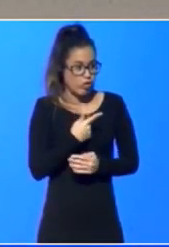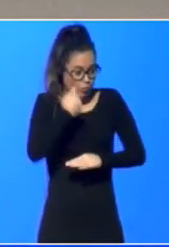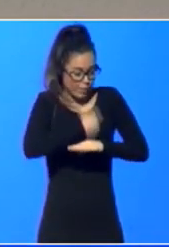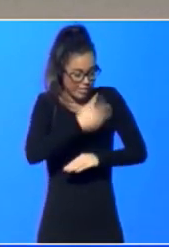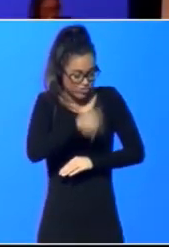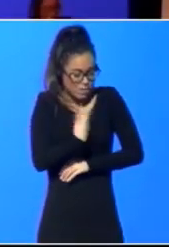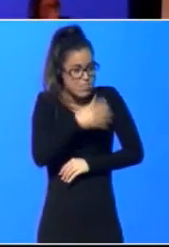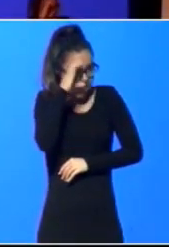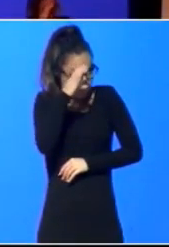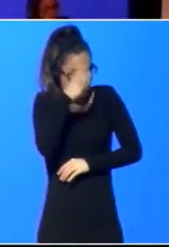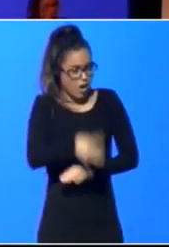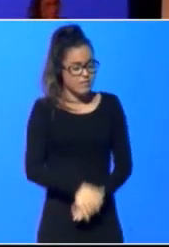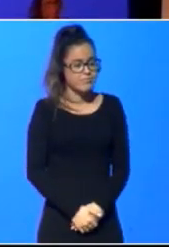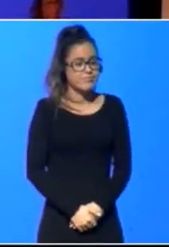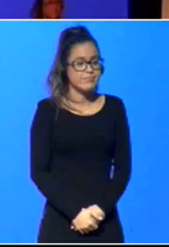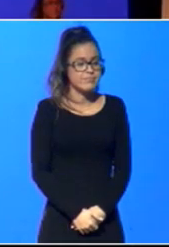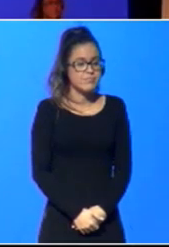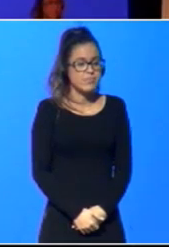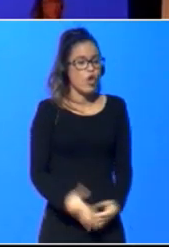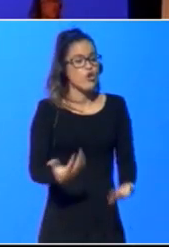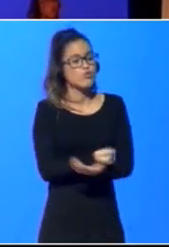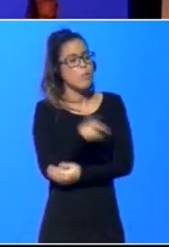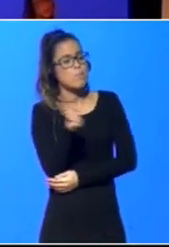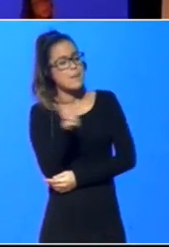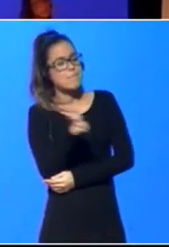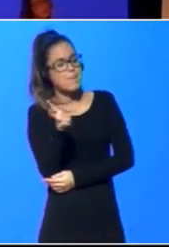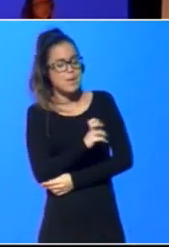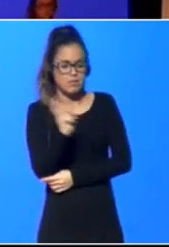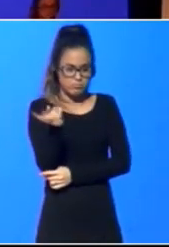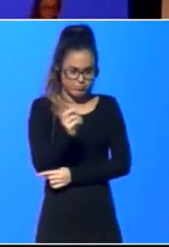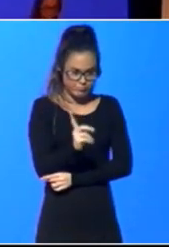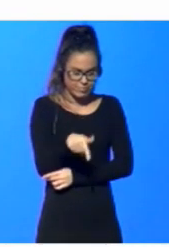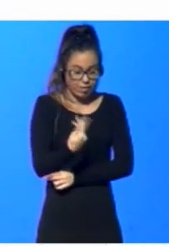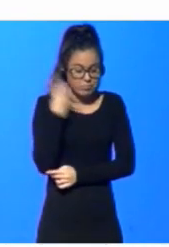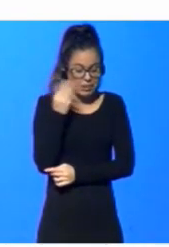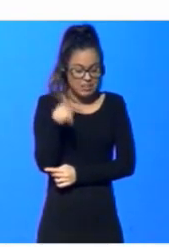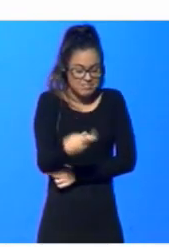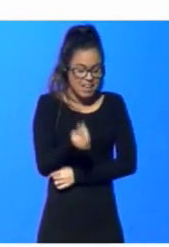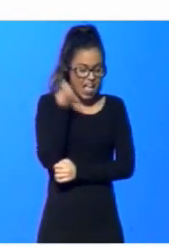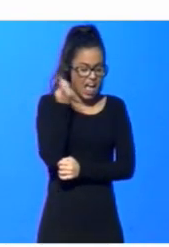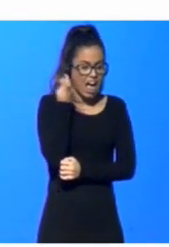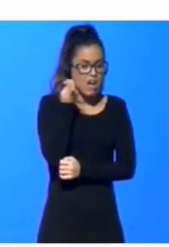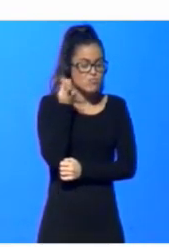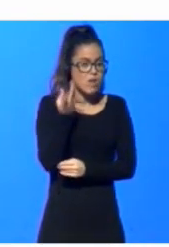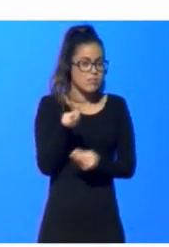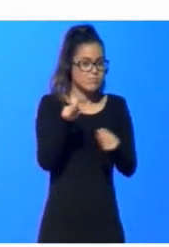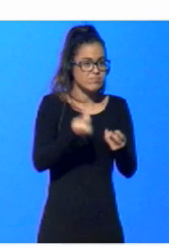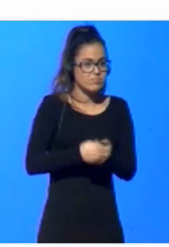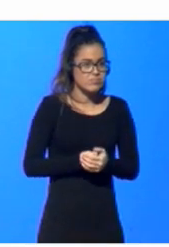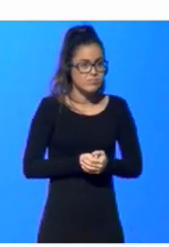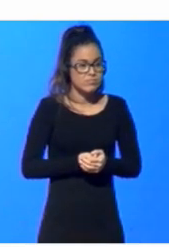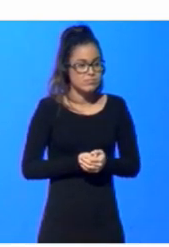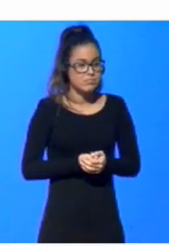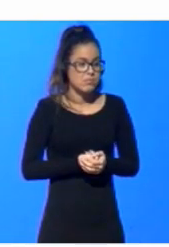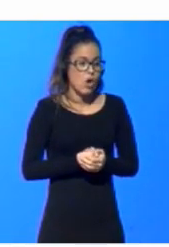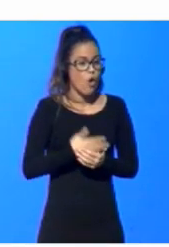escucharlas. No todo vale. Muchas veces se piensa que como este alumnado, pues es un alumnado que se